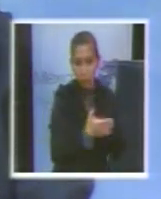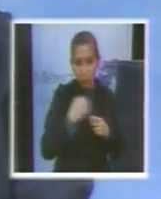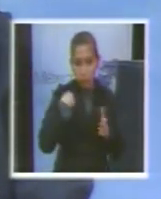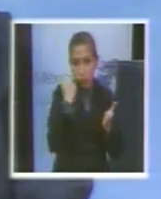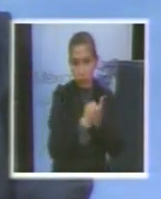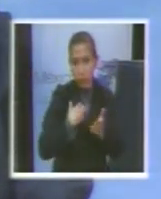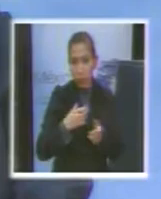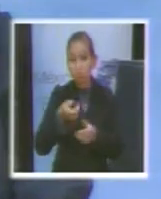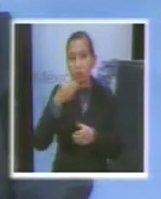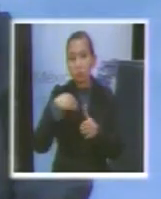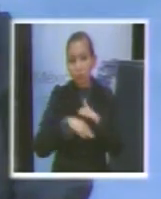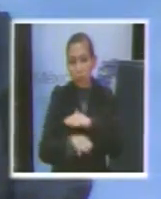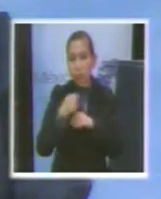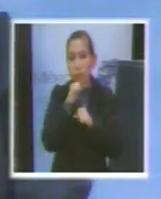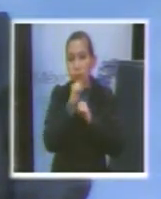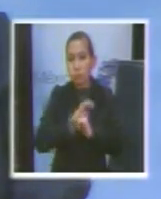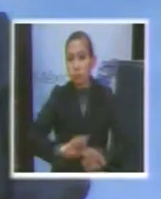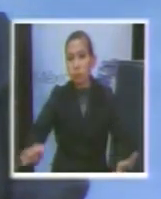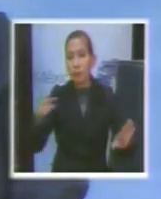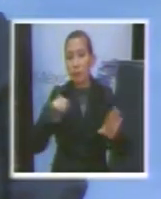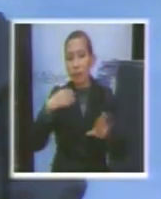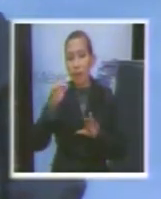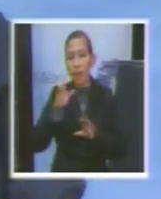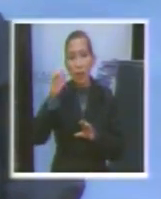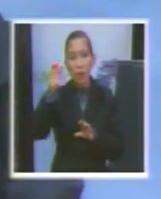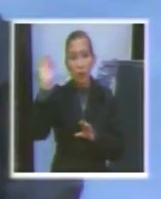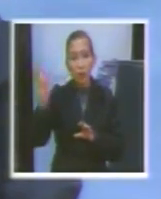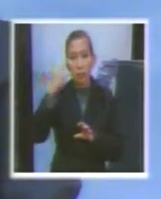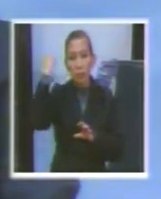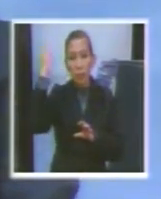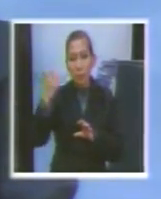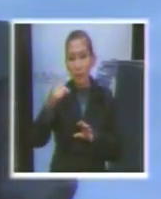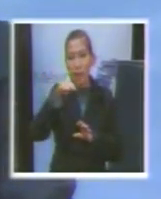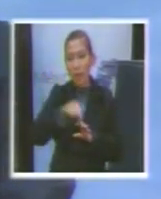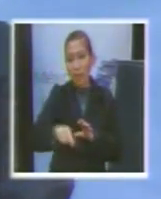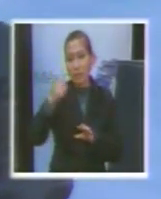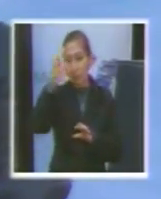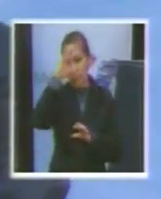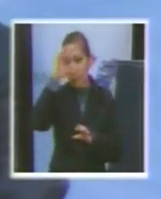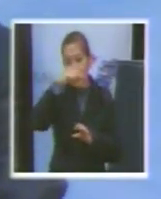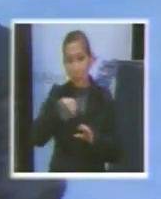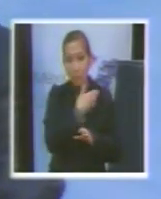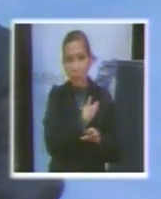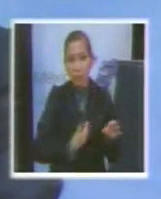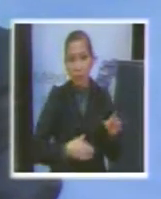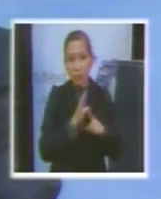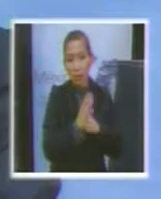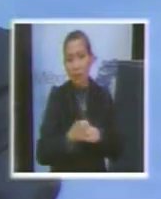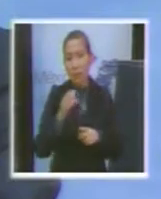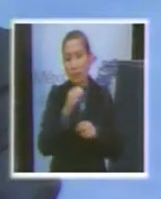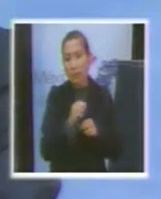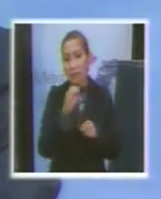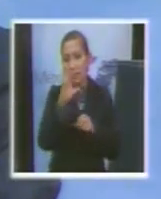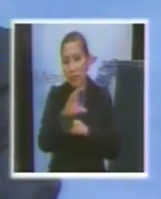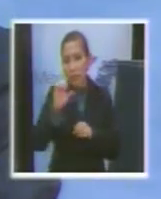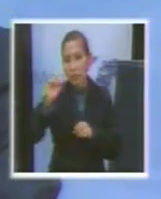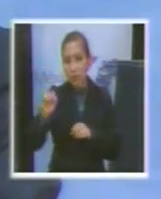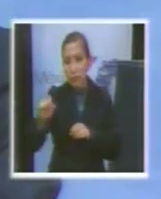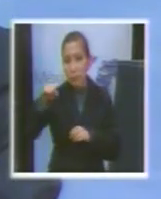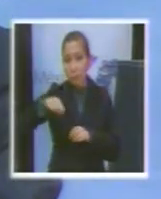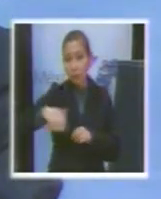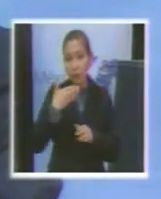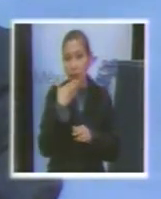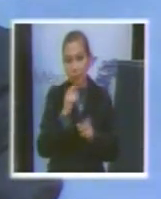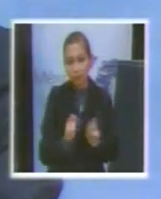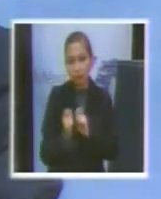para el Ingreso y Promoción de la Facultad de Ciencias Políticas y Sociales de la UNAM y presidente de la Comisión de Ciencias Sociales. Vamos